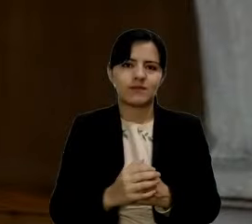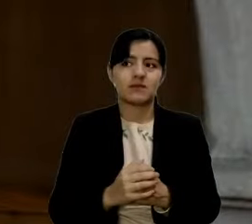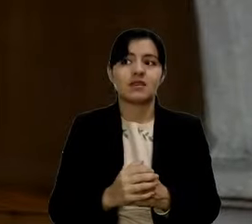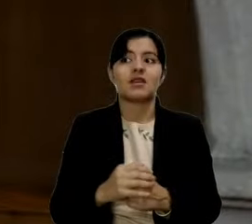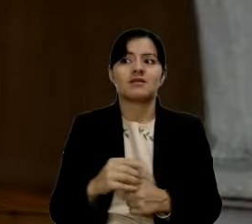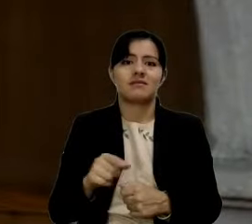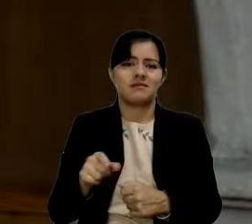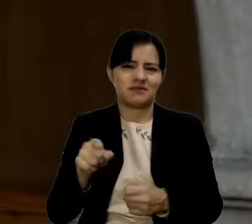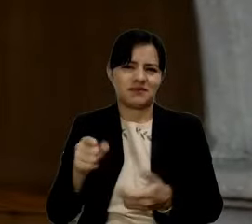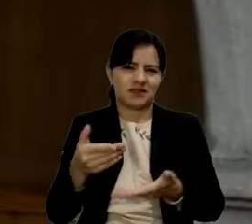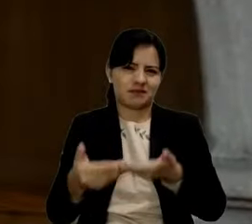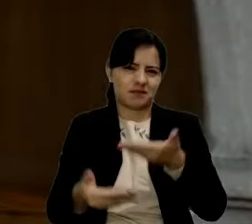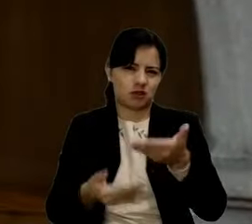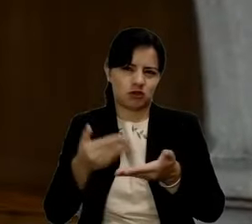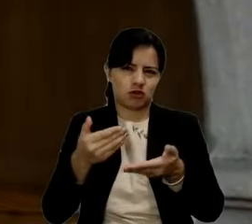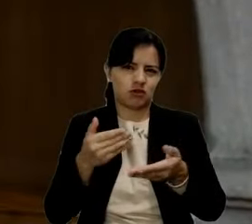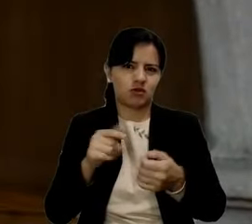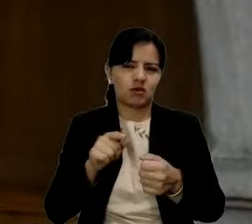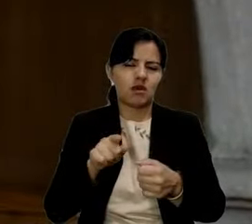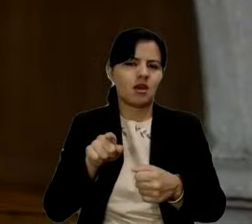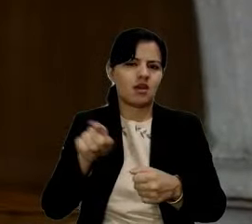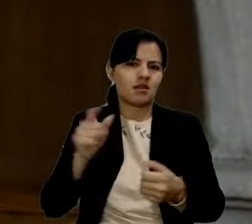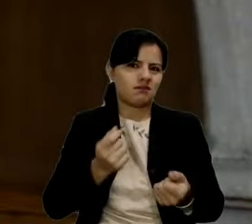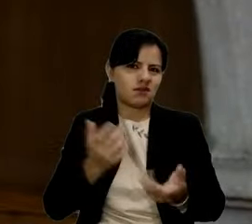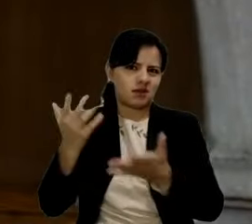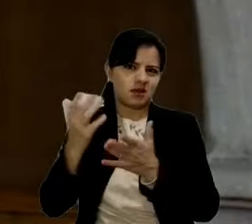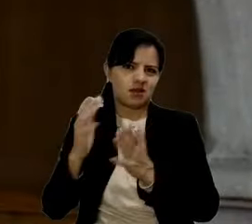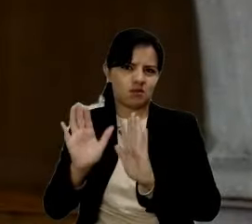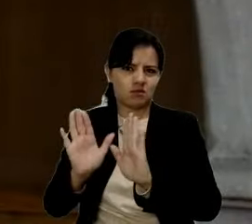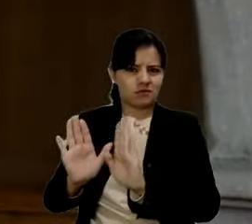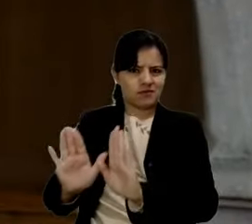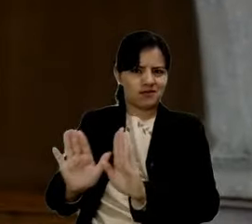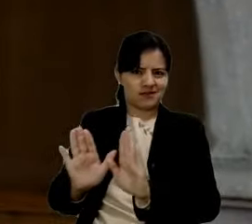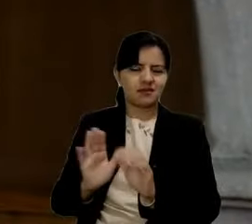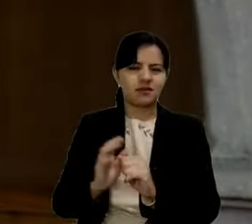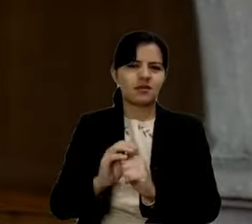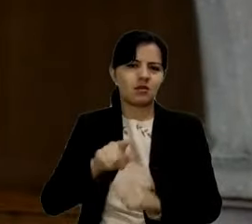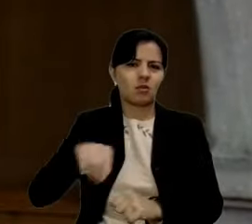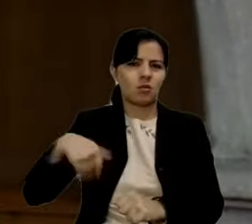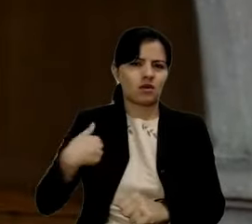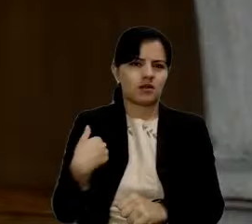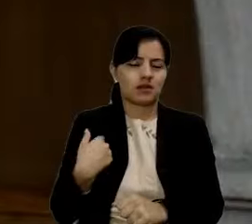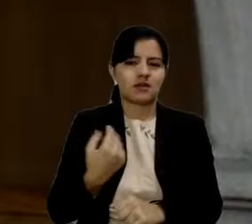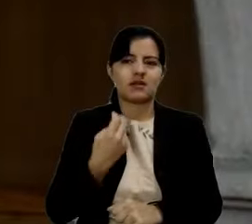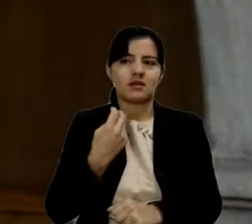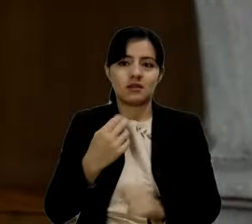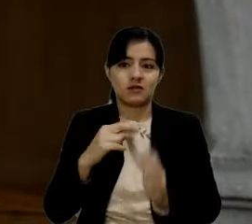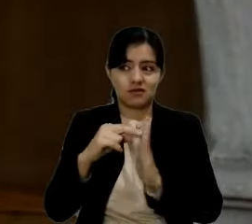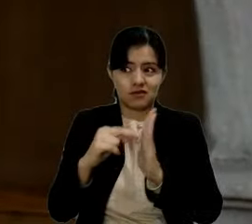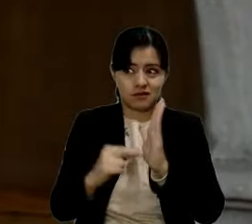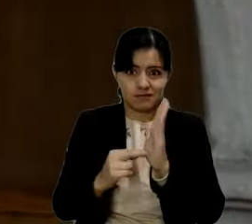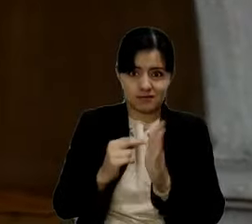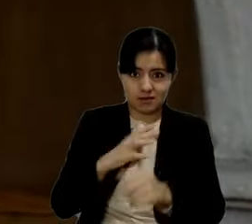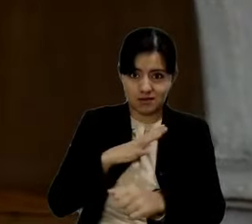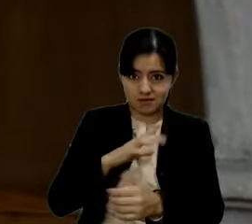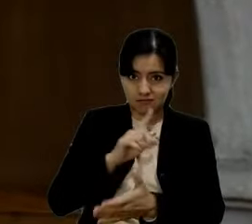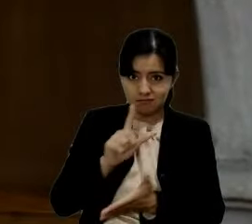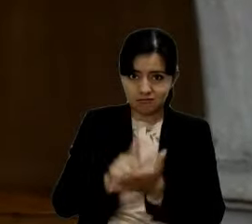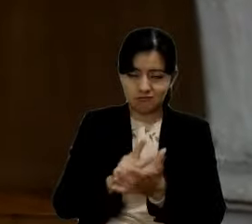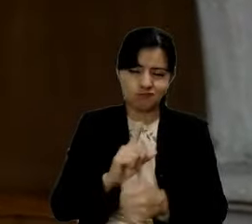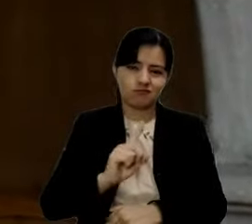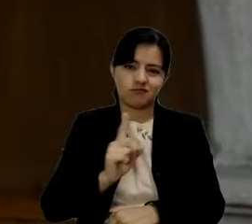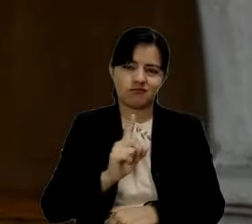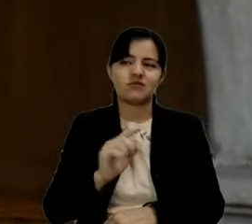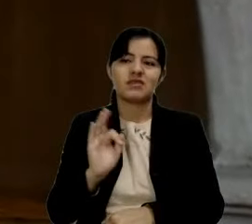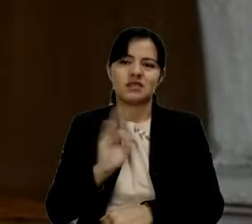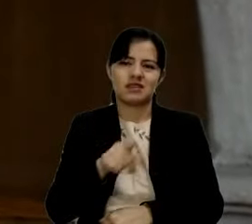de corralones puede propiciar abusos y prácticas deshonestas por parte de los